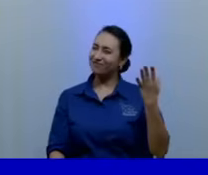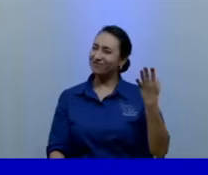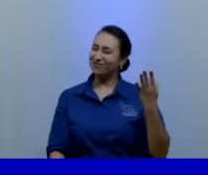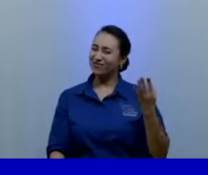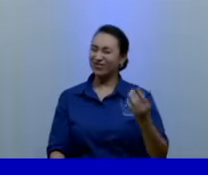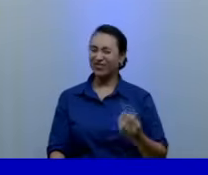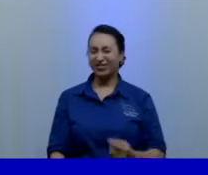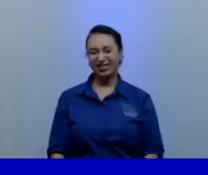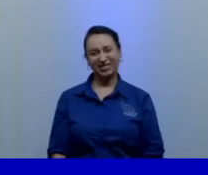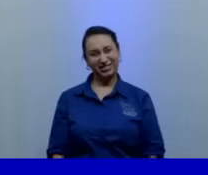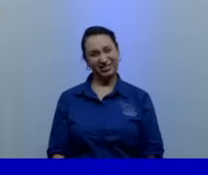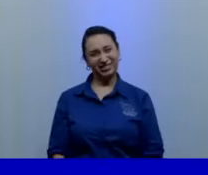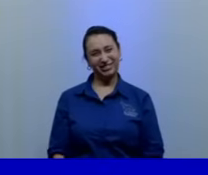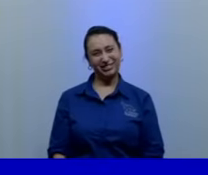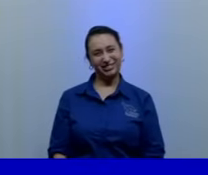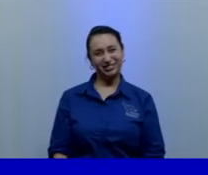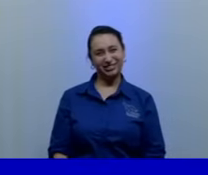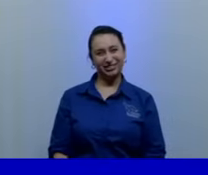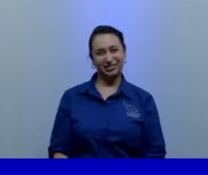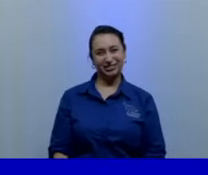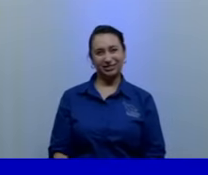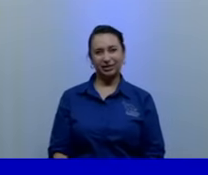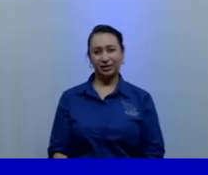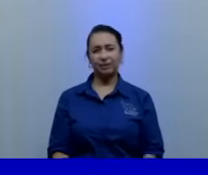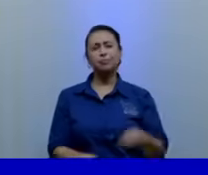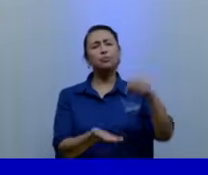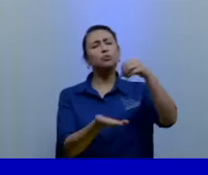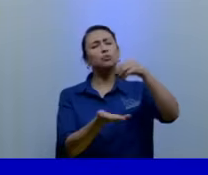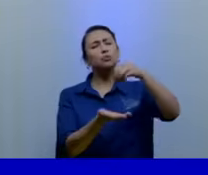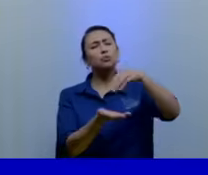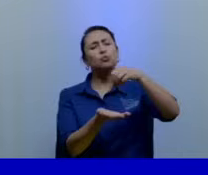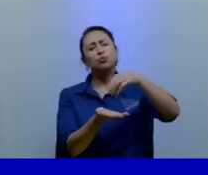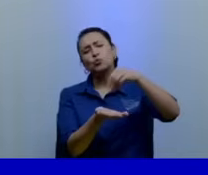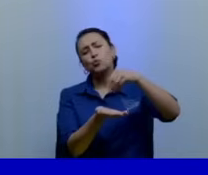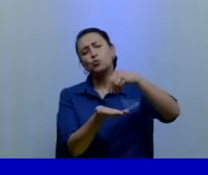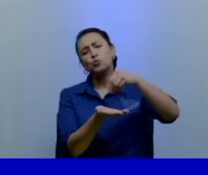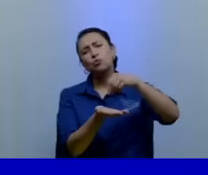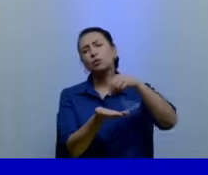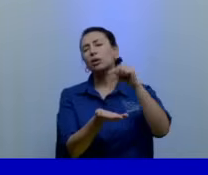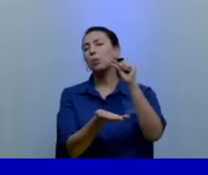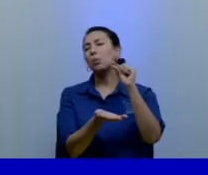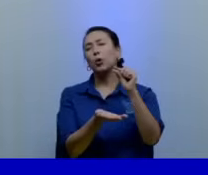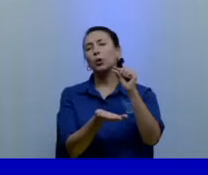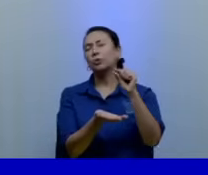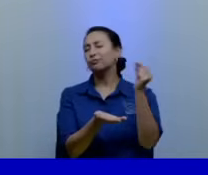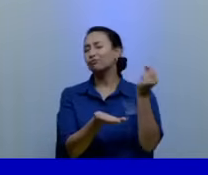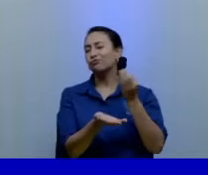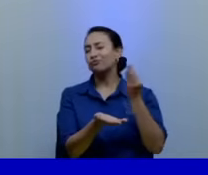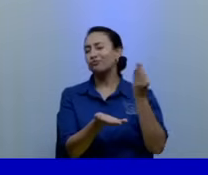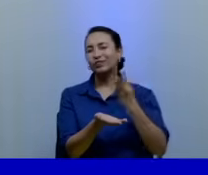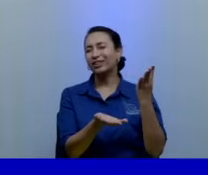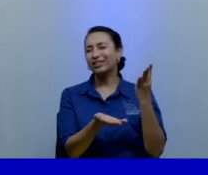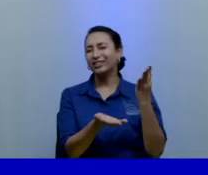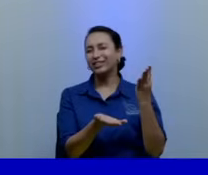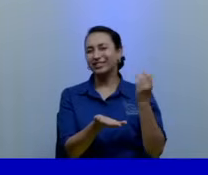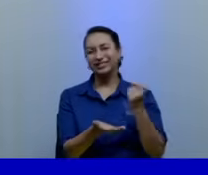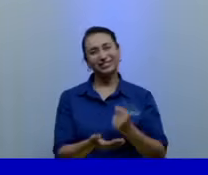uso. Y no hay que ser exagerado, ni en lo uno ni en lo otro.